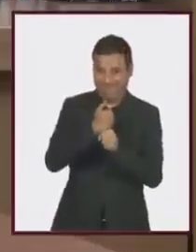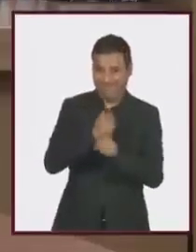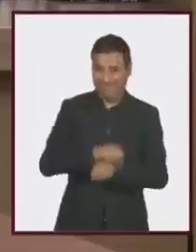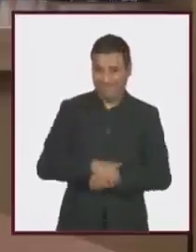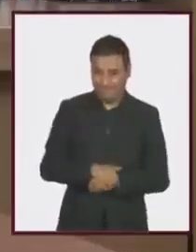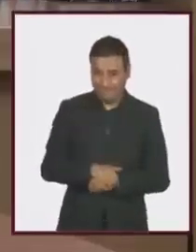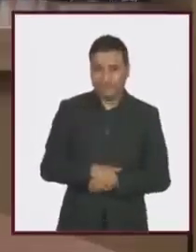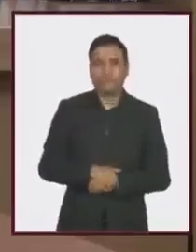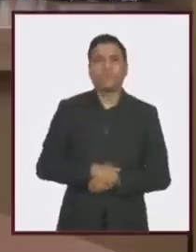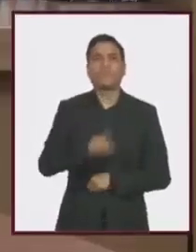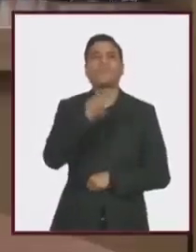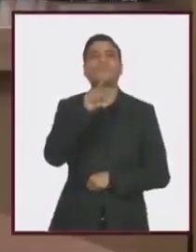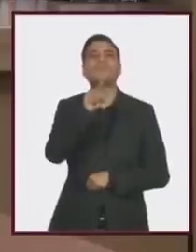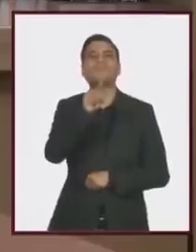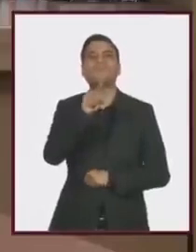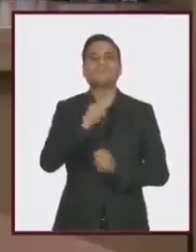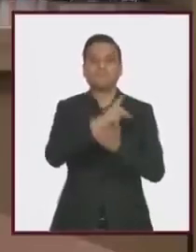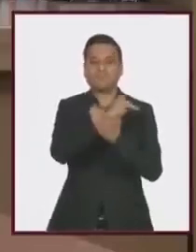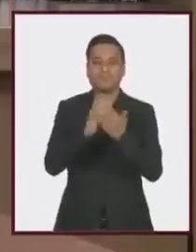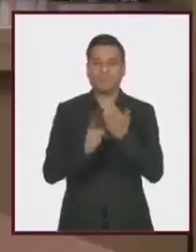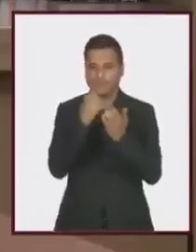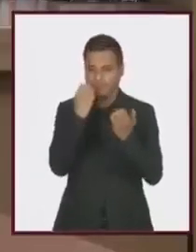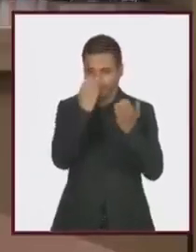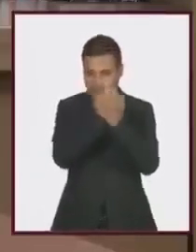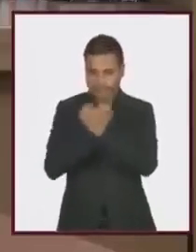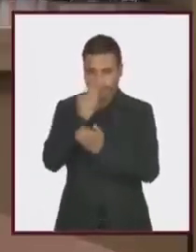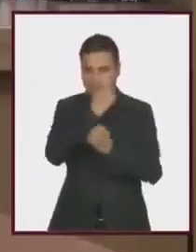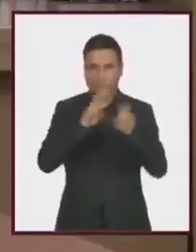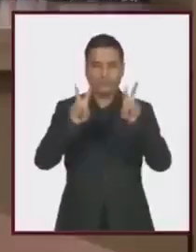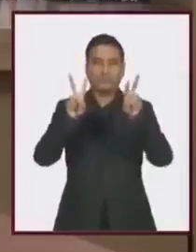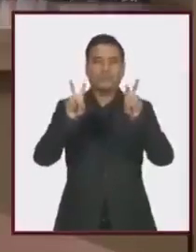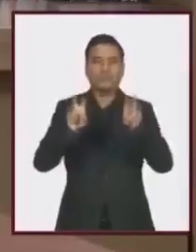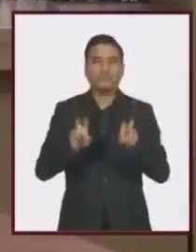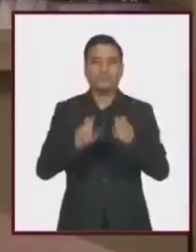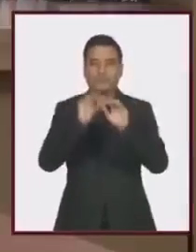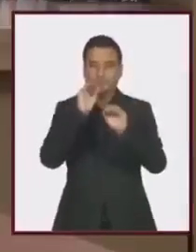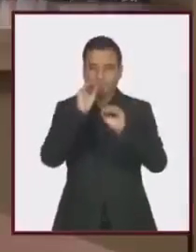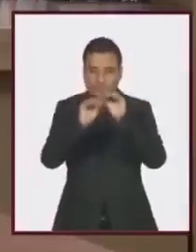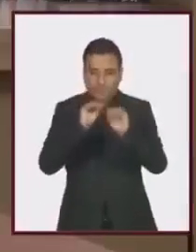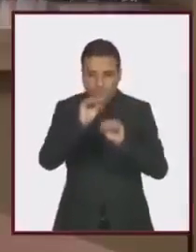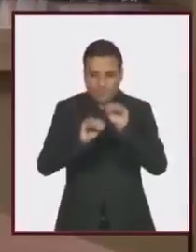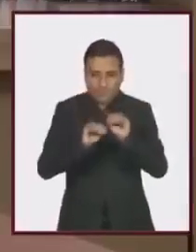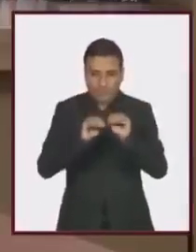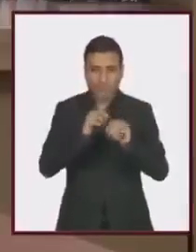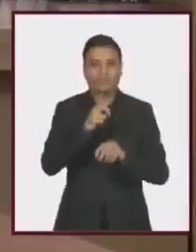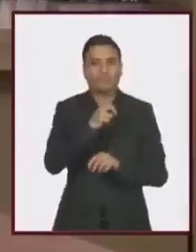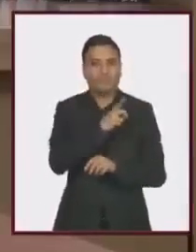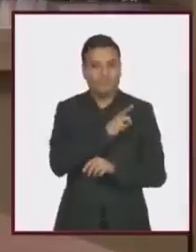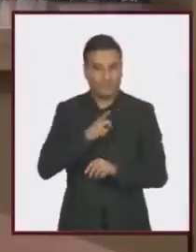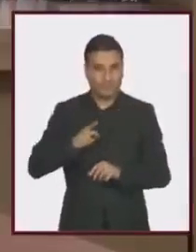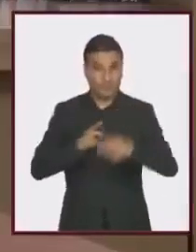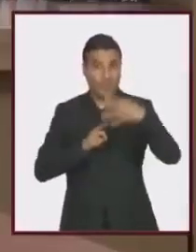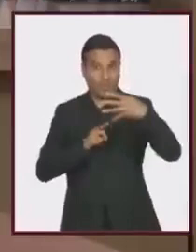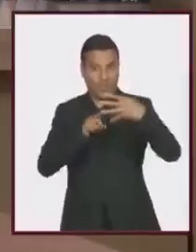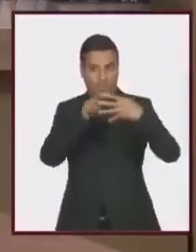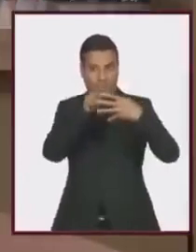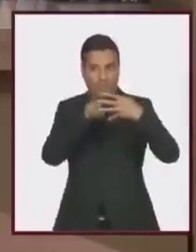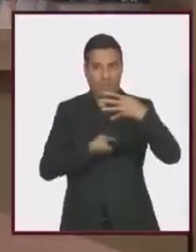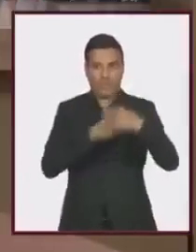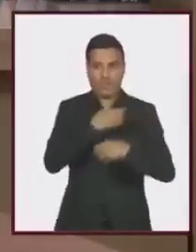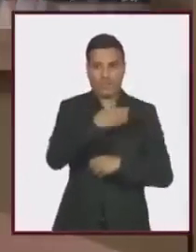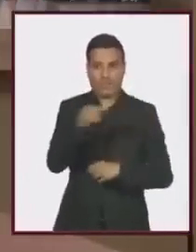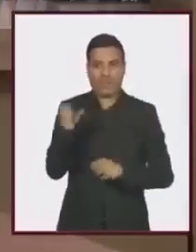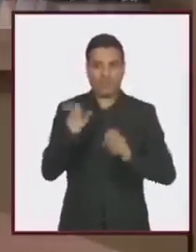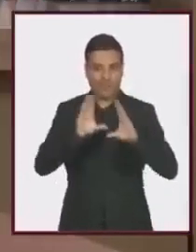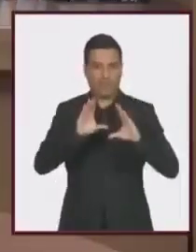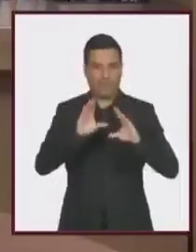a incorporar en este programa analítico tendrán que integrar los 4 campos formativos. Para el caso